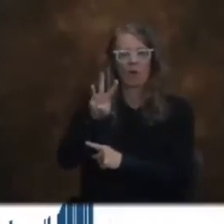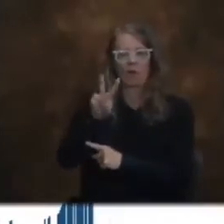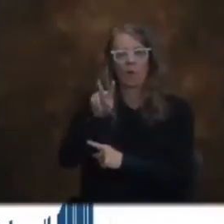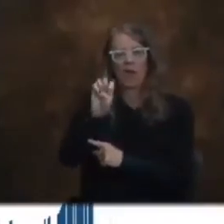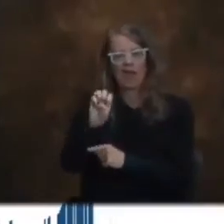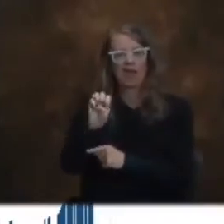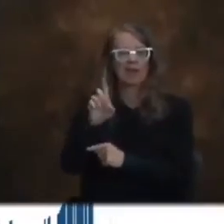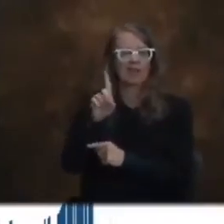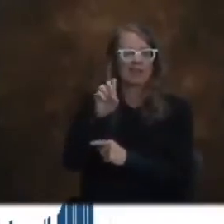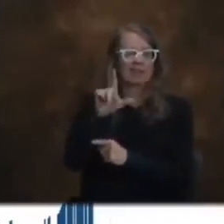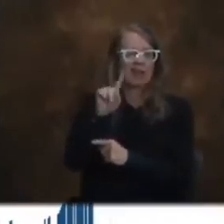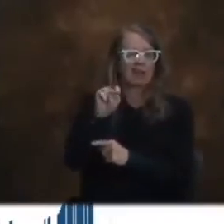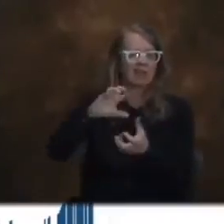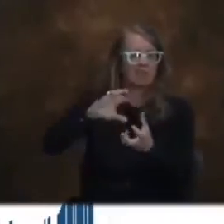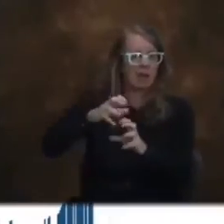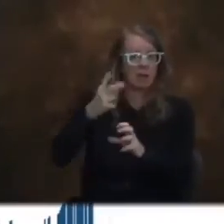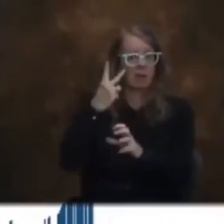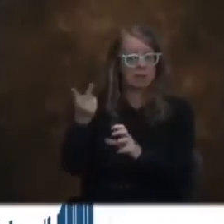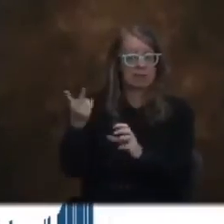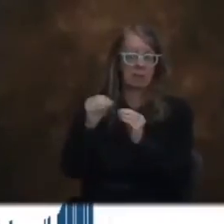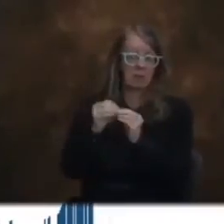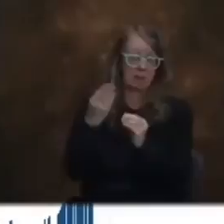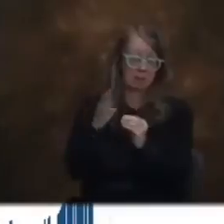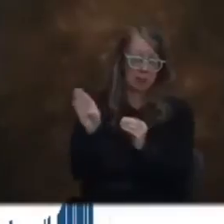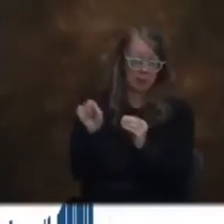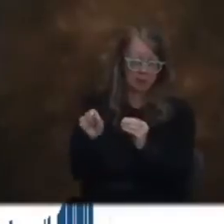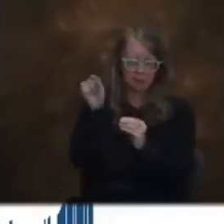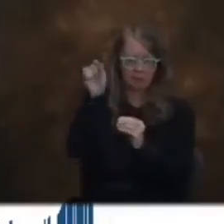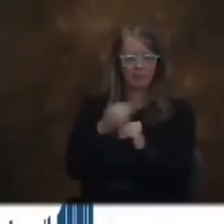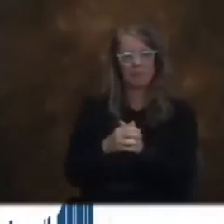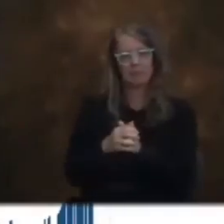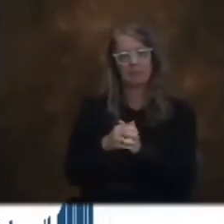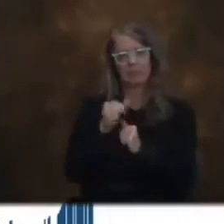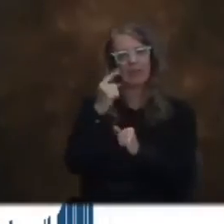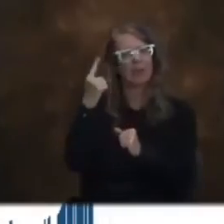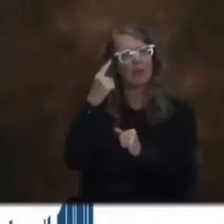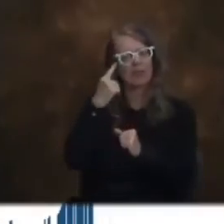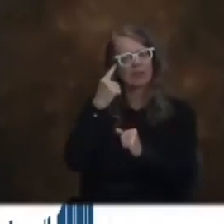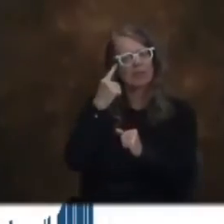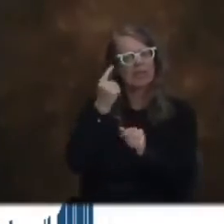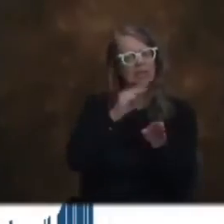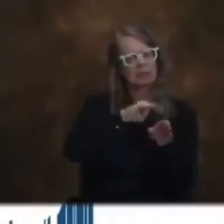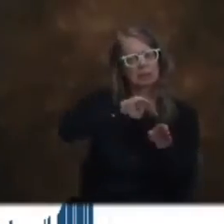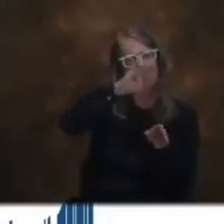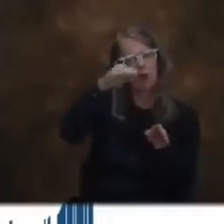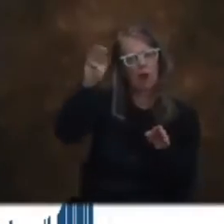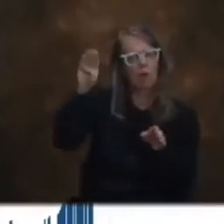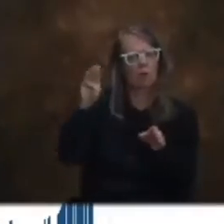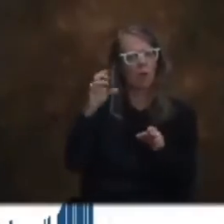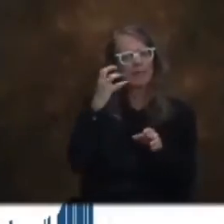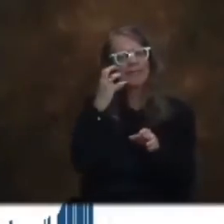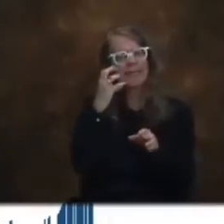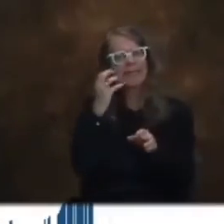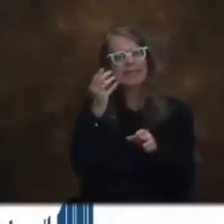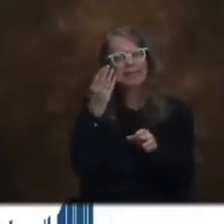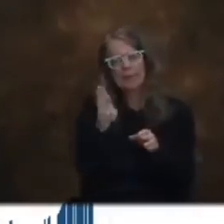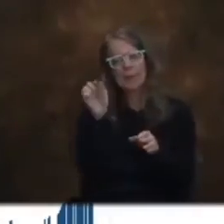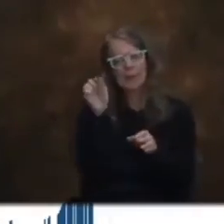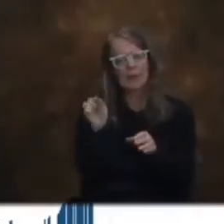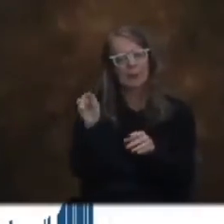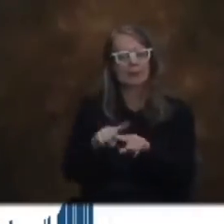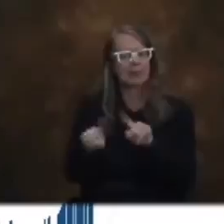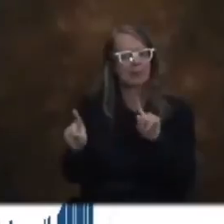la presentación de la variante delta no creo que el que se curva haya cambiado mucho